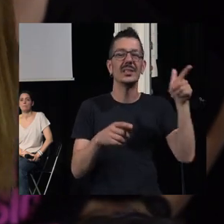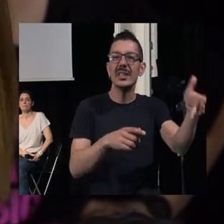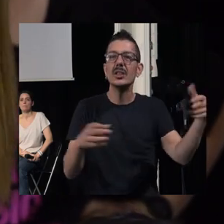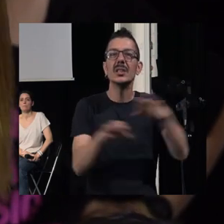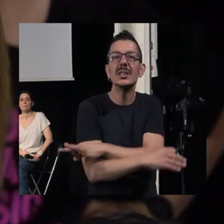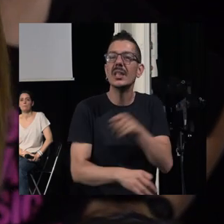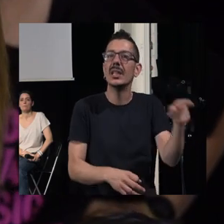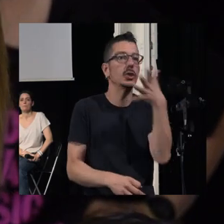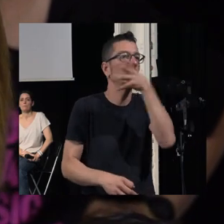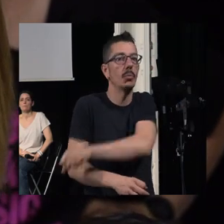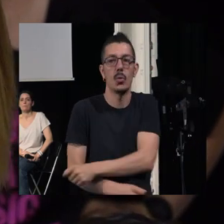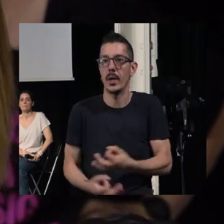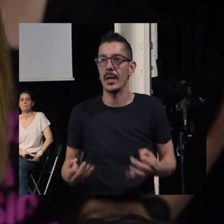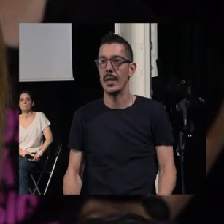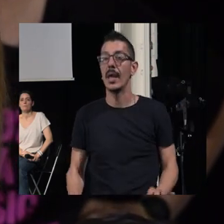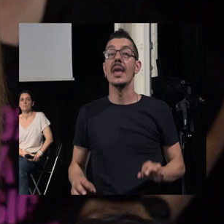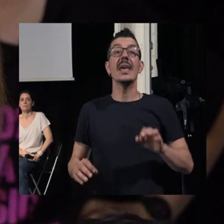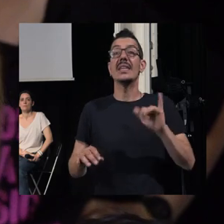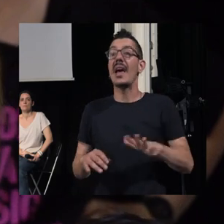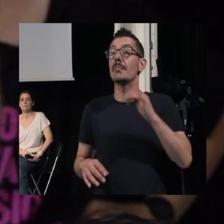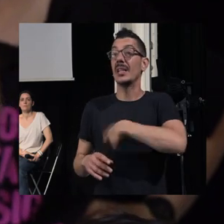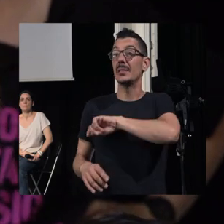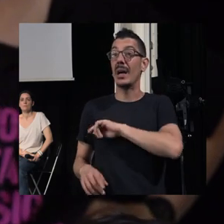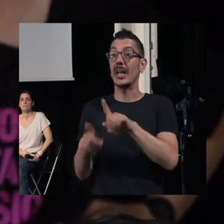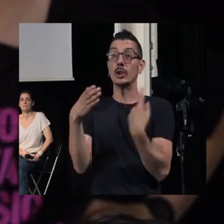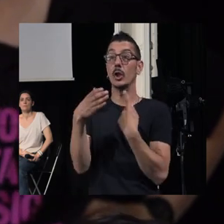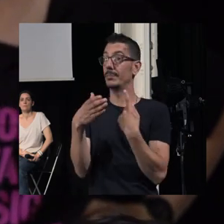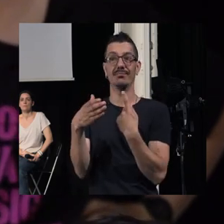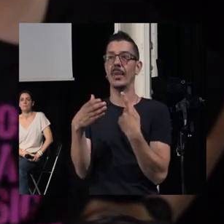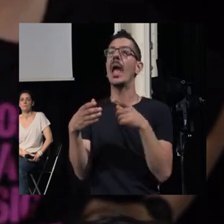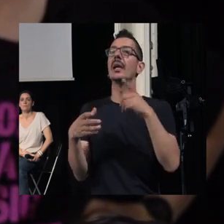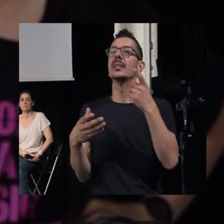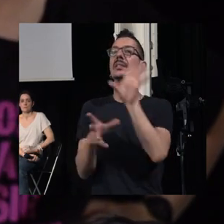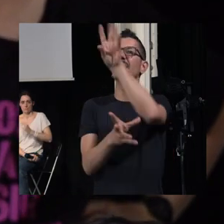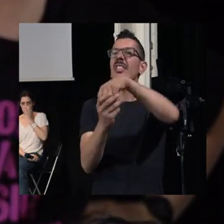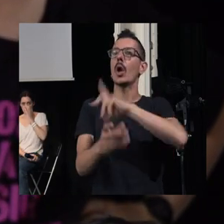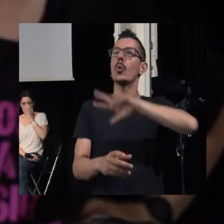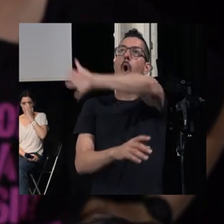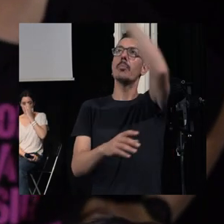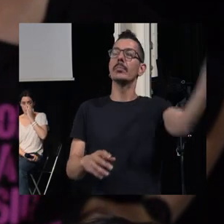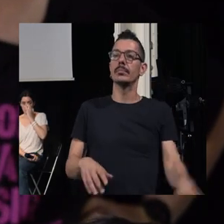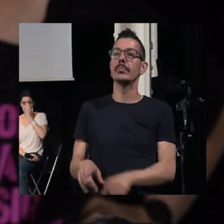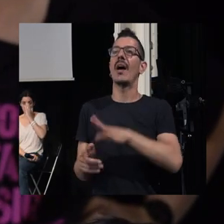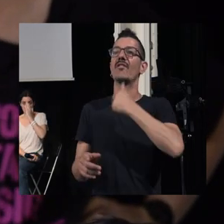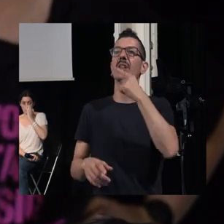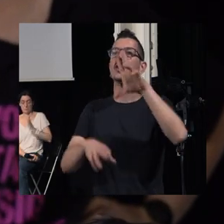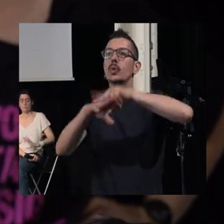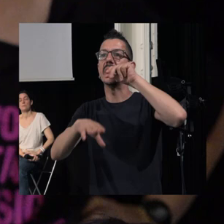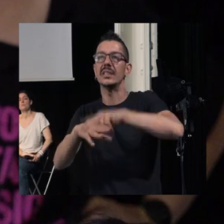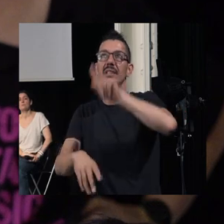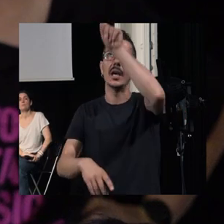derechos. Pero es que no nos olvidemos que España no está sola, que España está en Europa. Y un país como Suecia, que